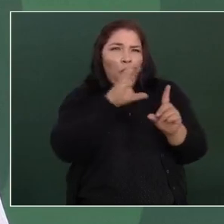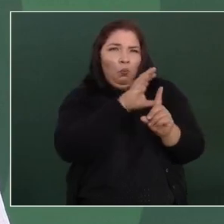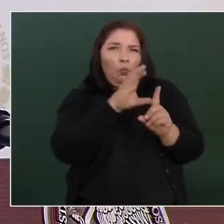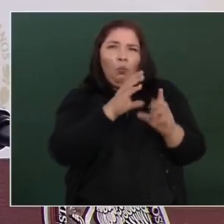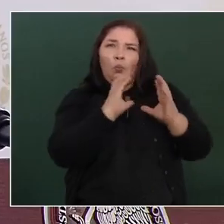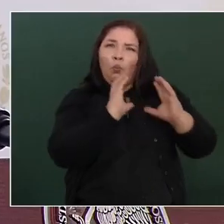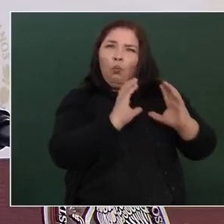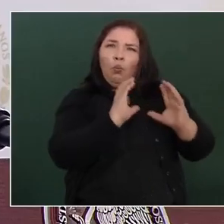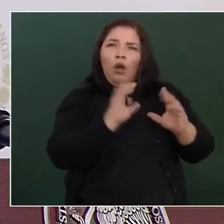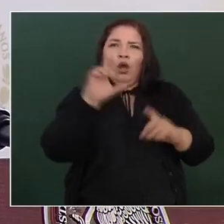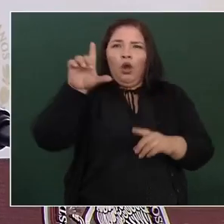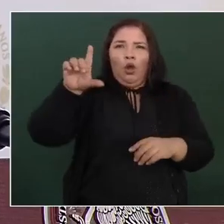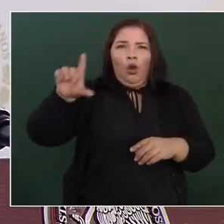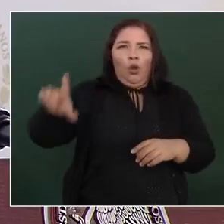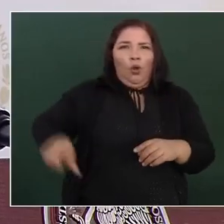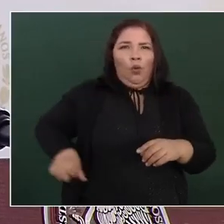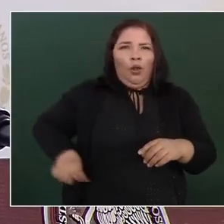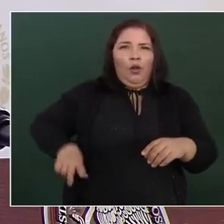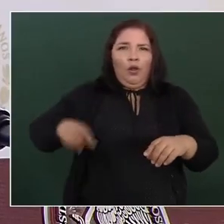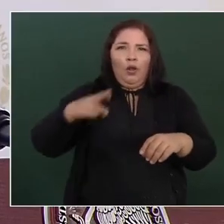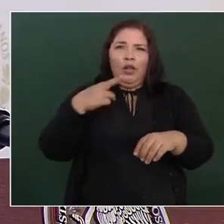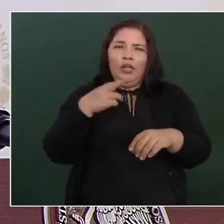del Gobierno del Estado.